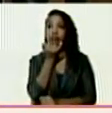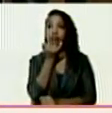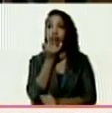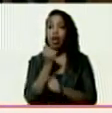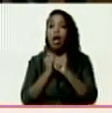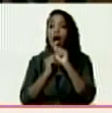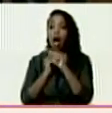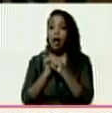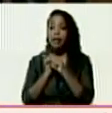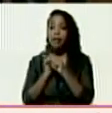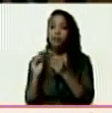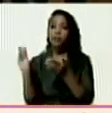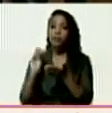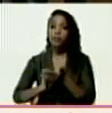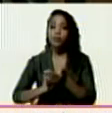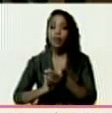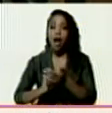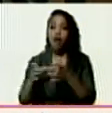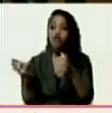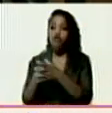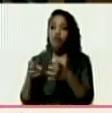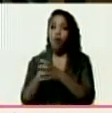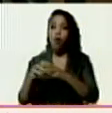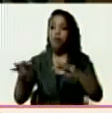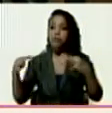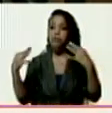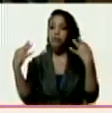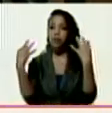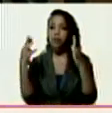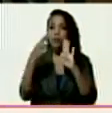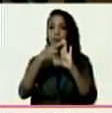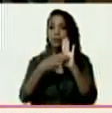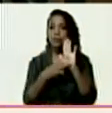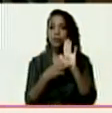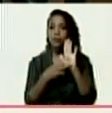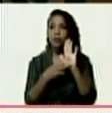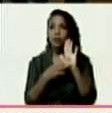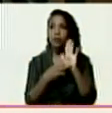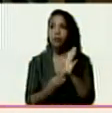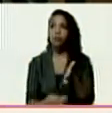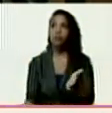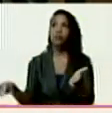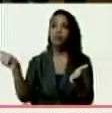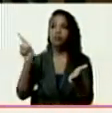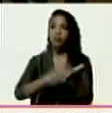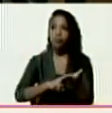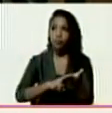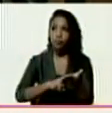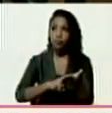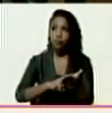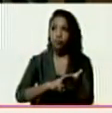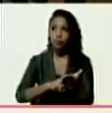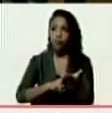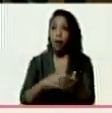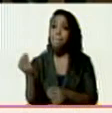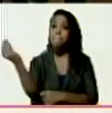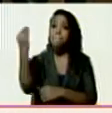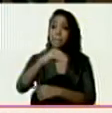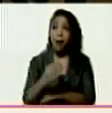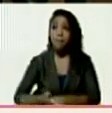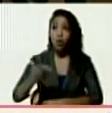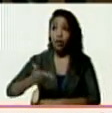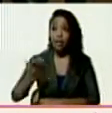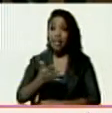estaba constituido el quórum reglamentario. Reitero, lo más importante que